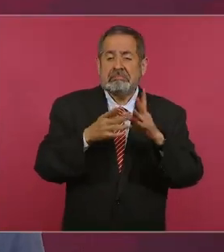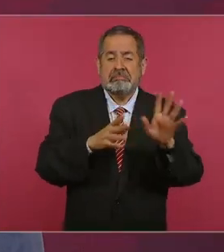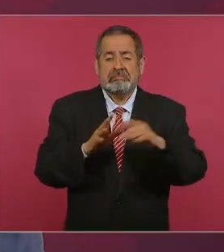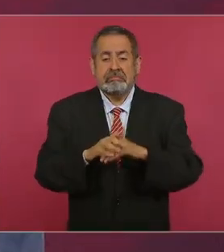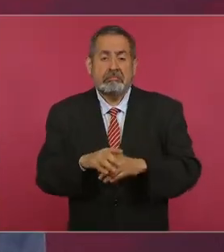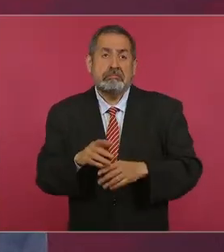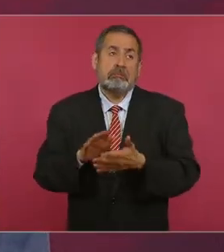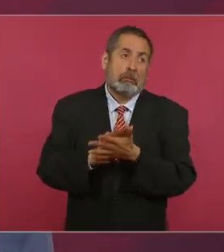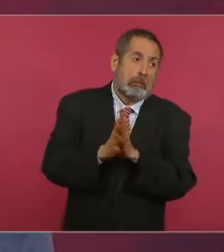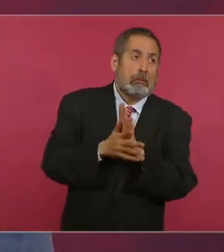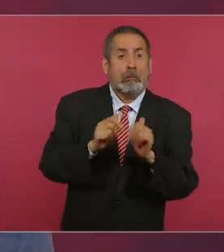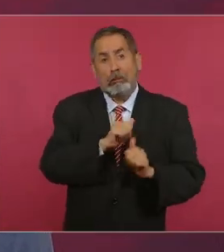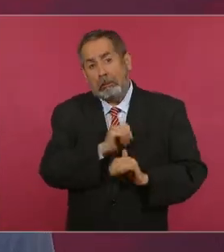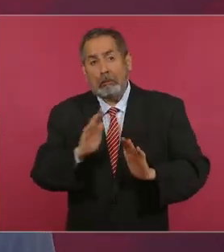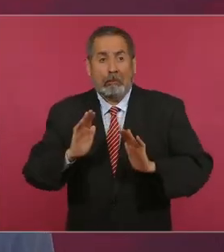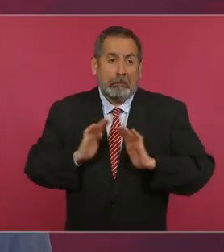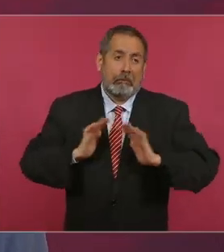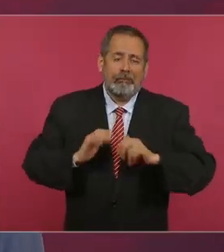la militarización,